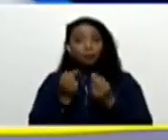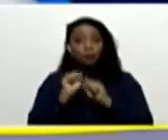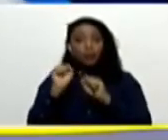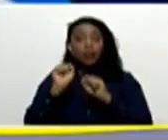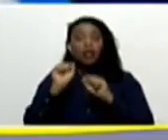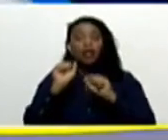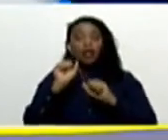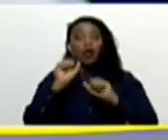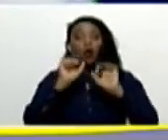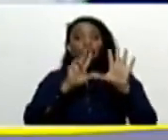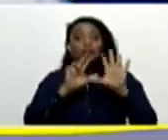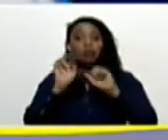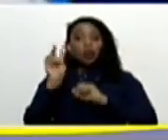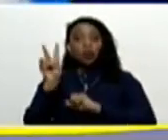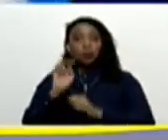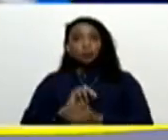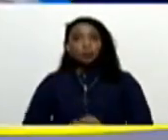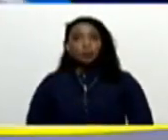82, ¿ya?